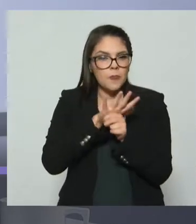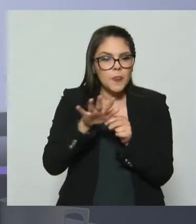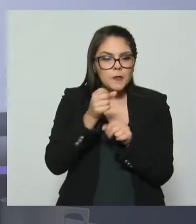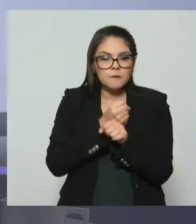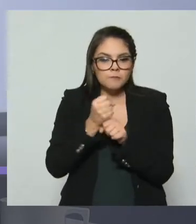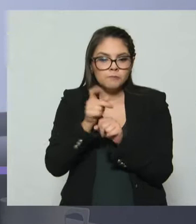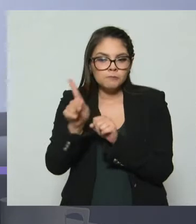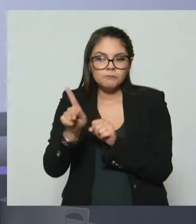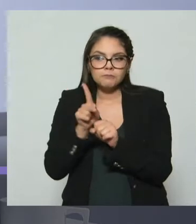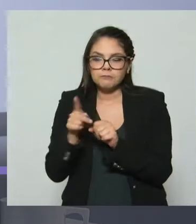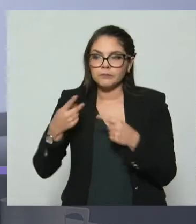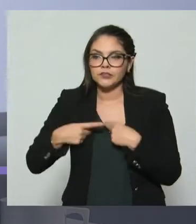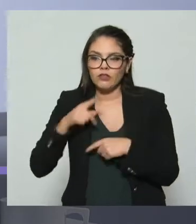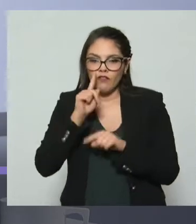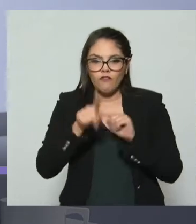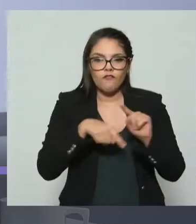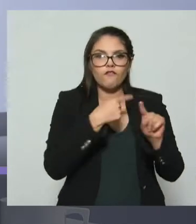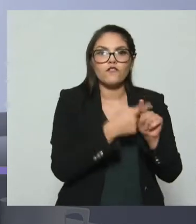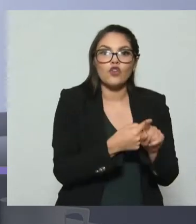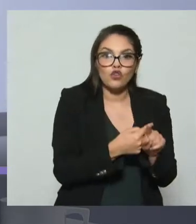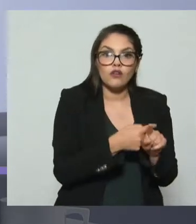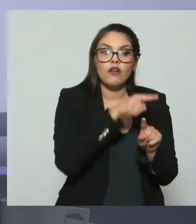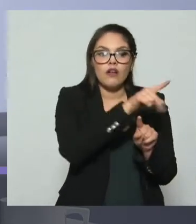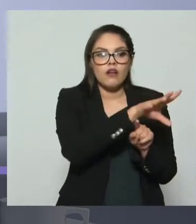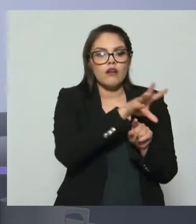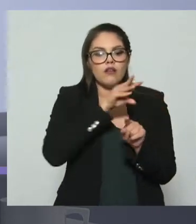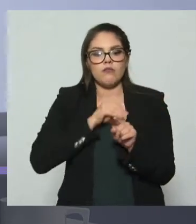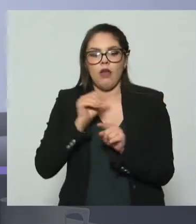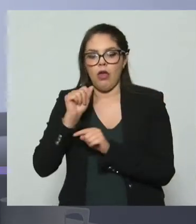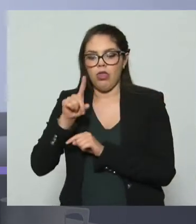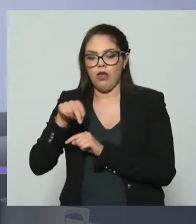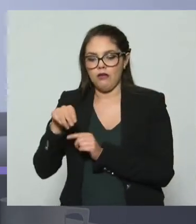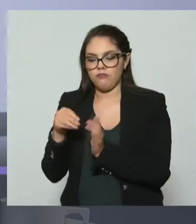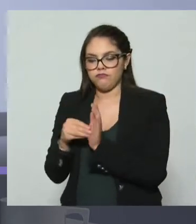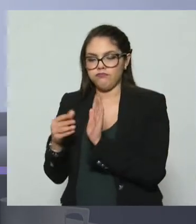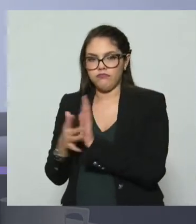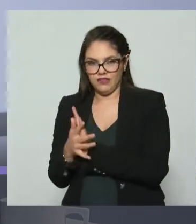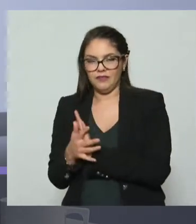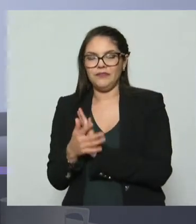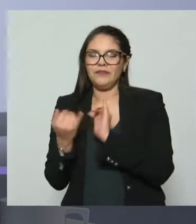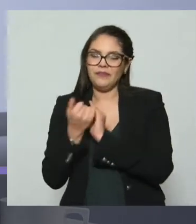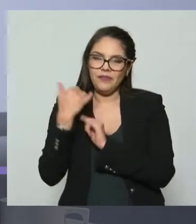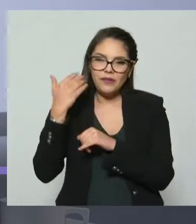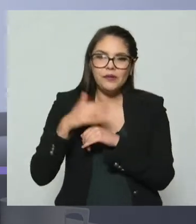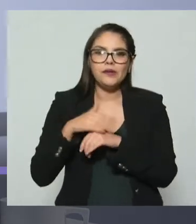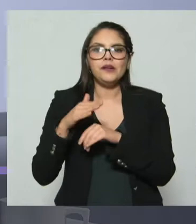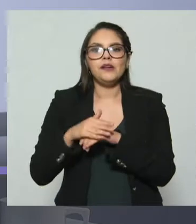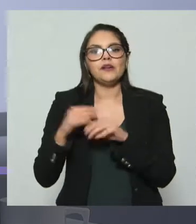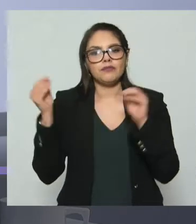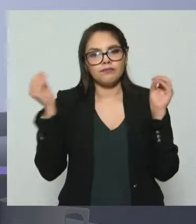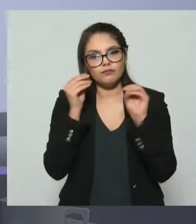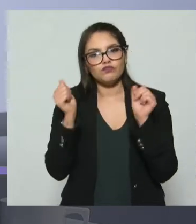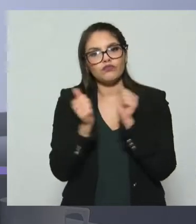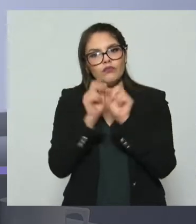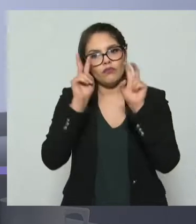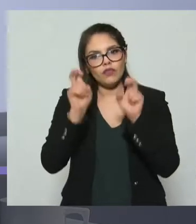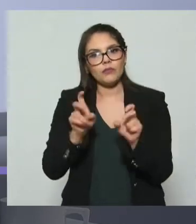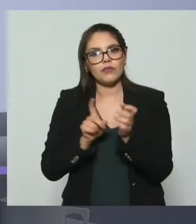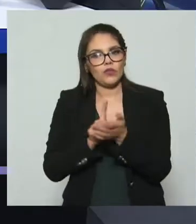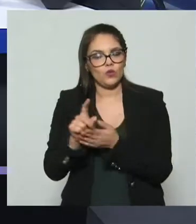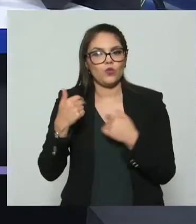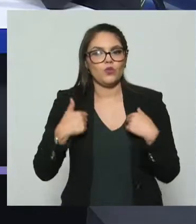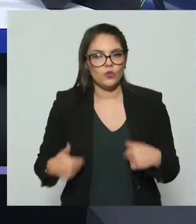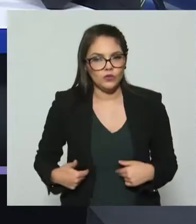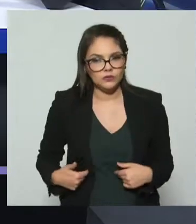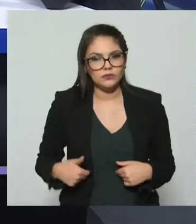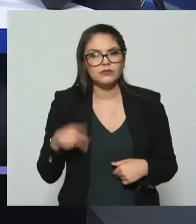de agresores sexuales, sí, que se va a tener su debate también en el tema de derechos humanos. Pero es